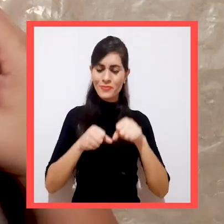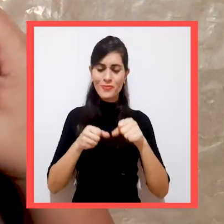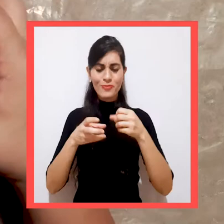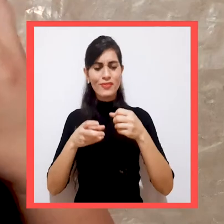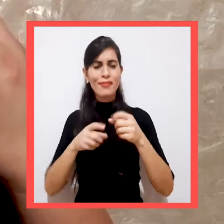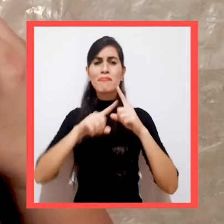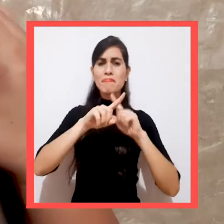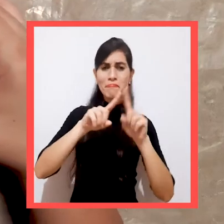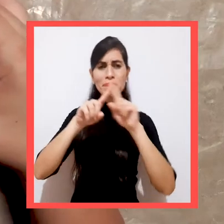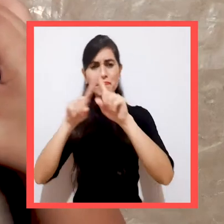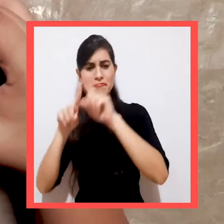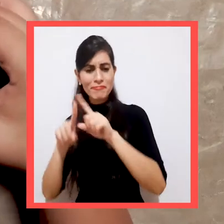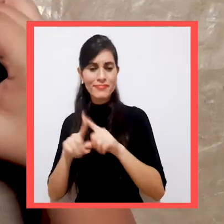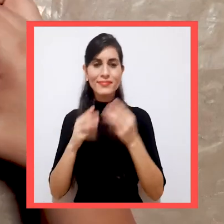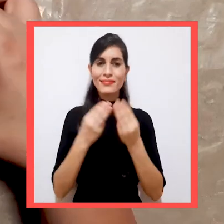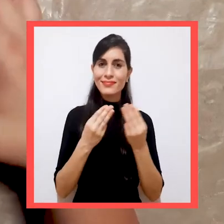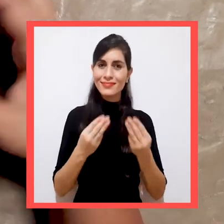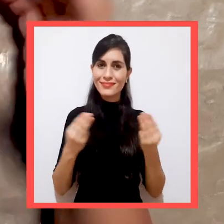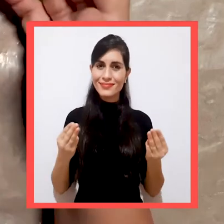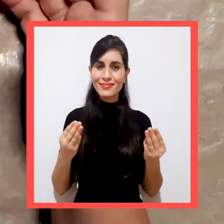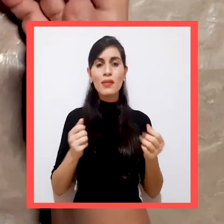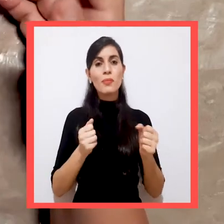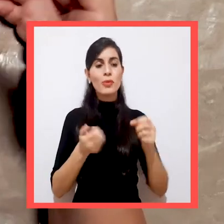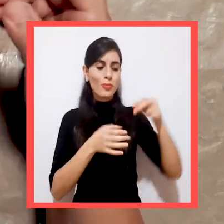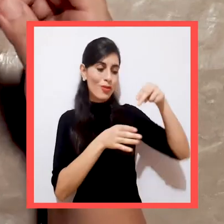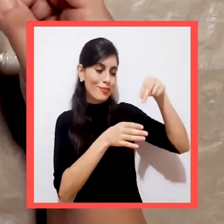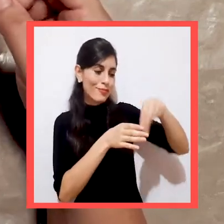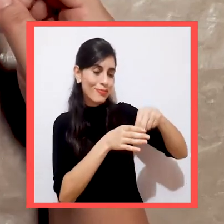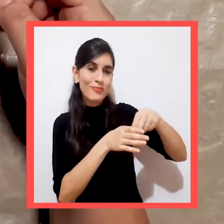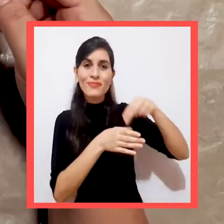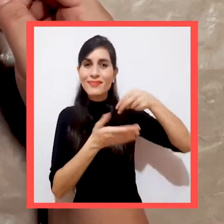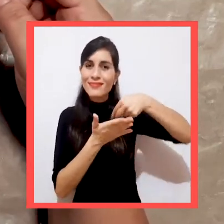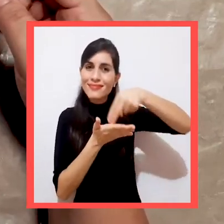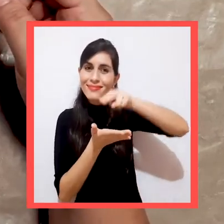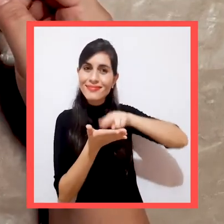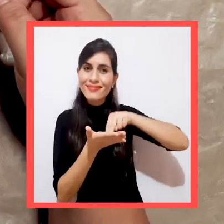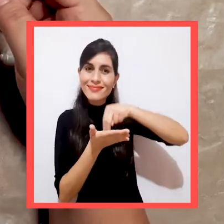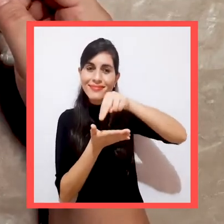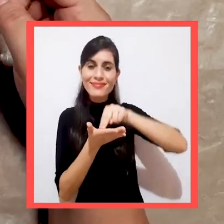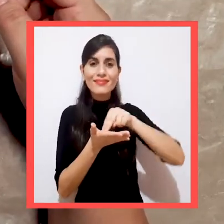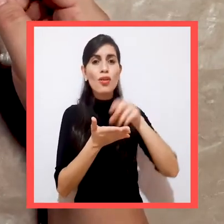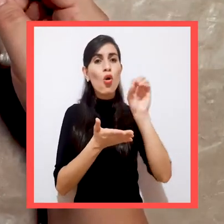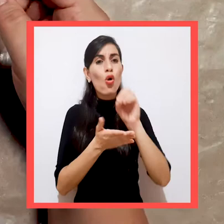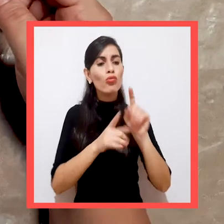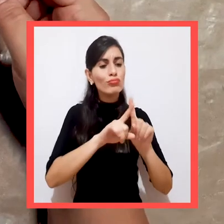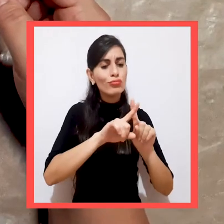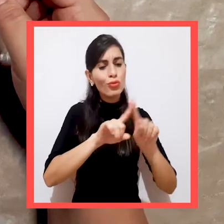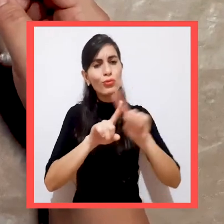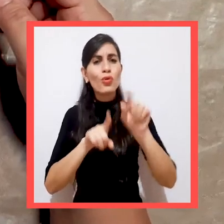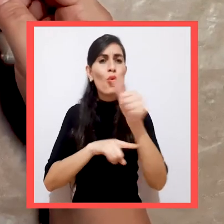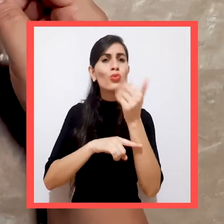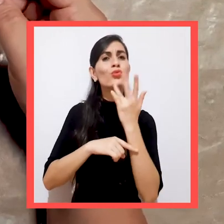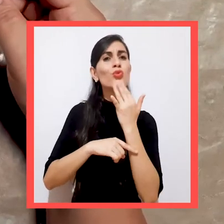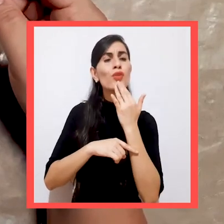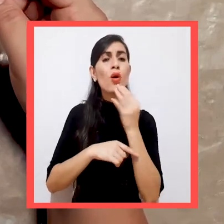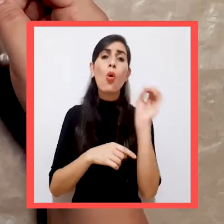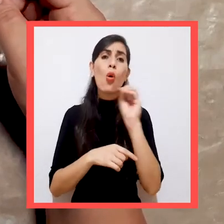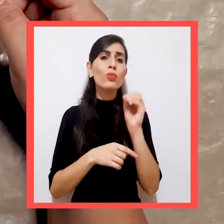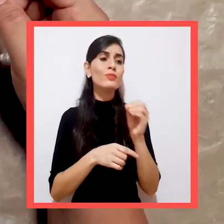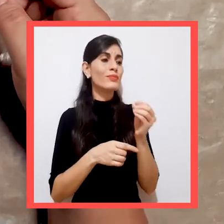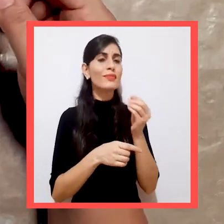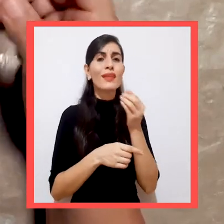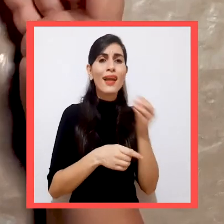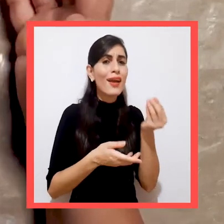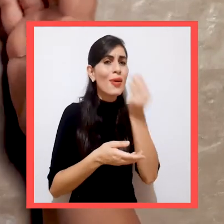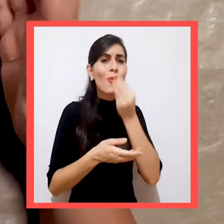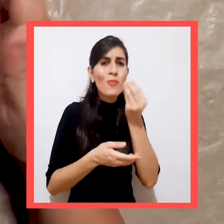experimentar utilizando diferentes materiales como la témpera, los acrílicos, el colorante para alimentos